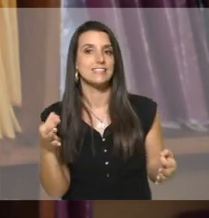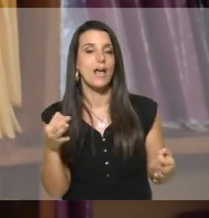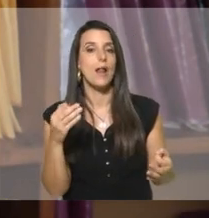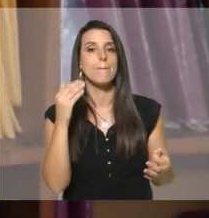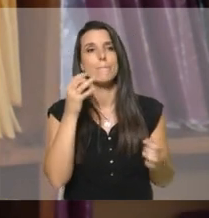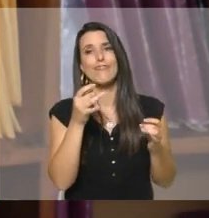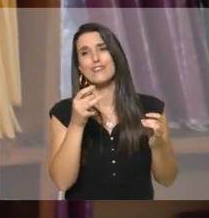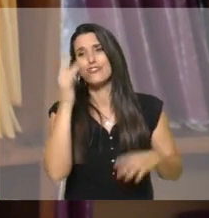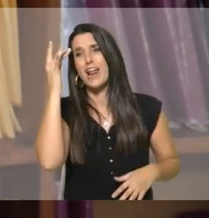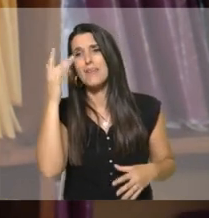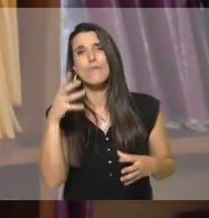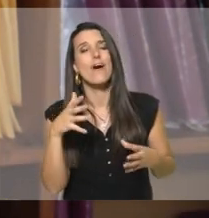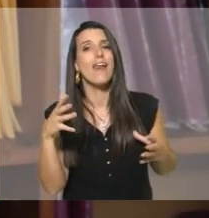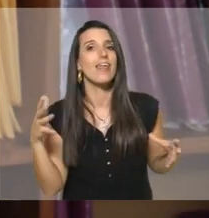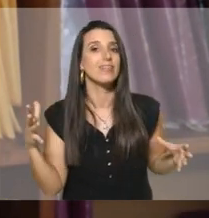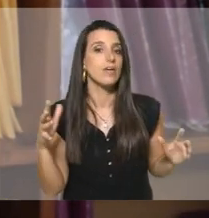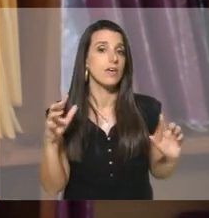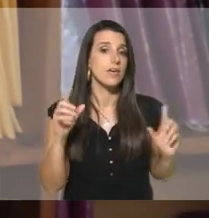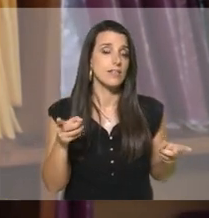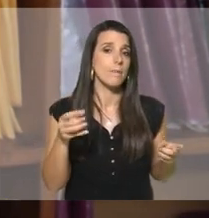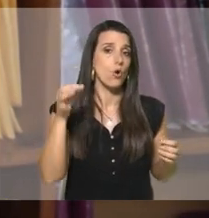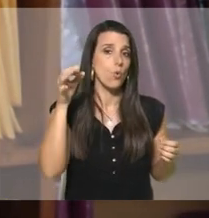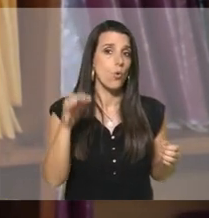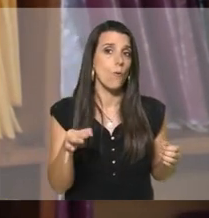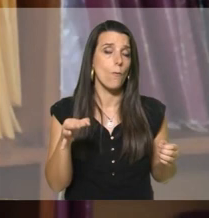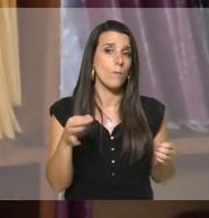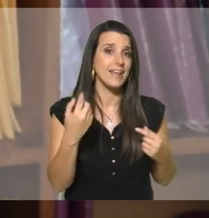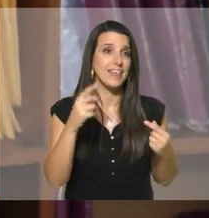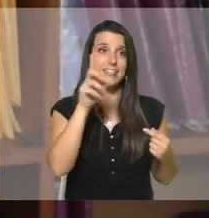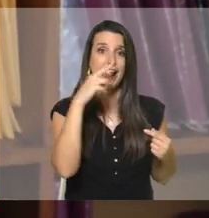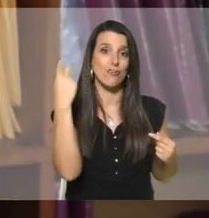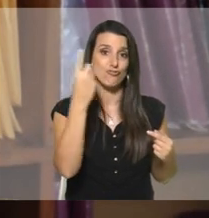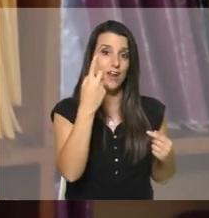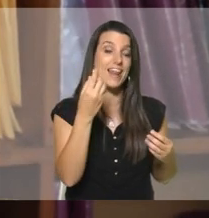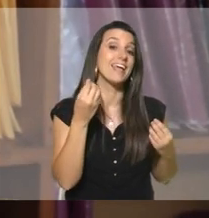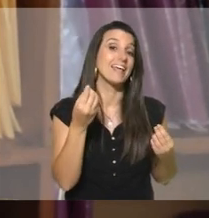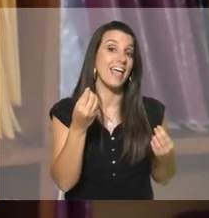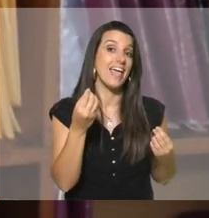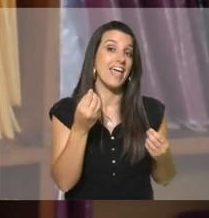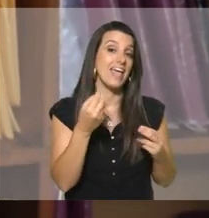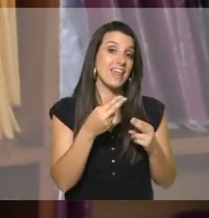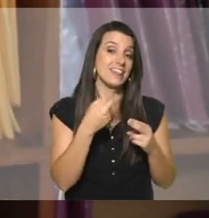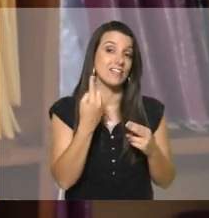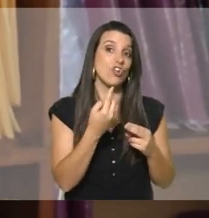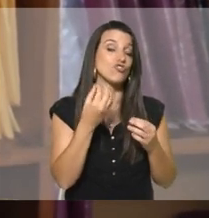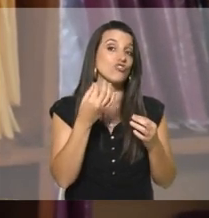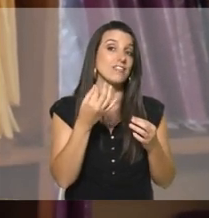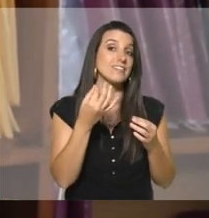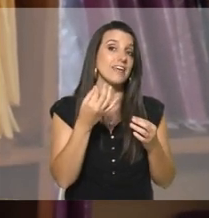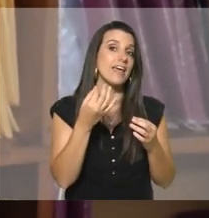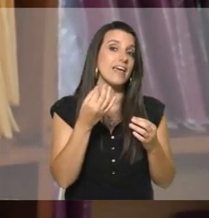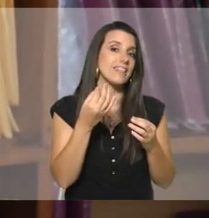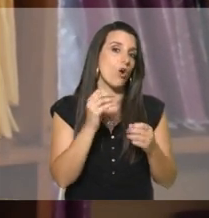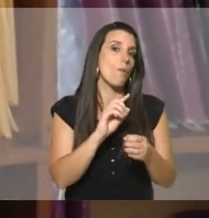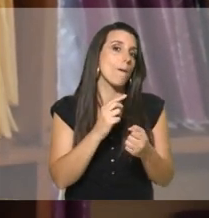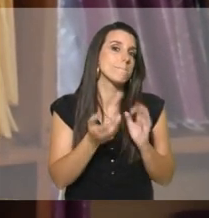profesionalismo enorme y sobre todo el cumplimiento con los deberes internacionales lo que denominamos diligencia debida diligencia